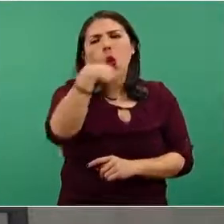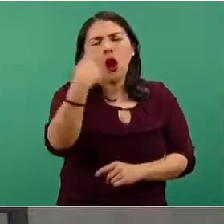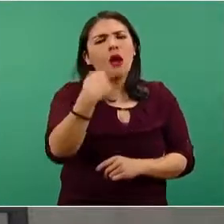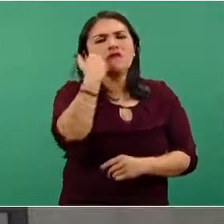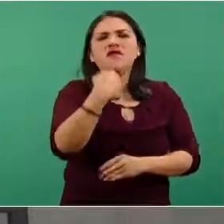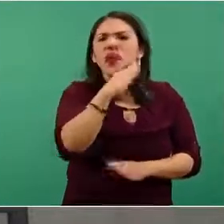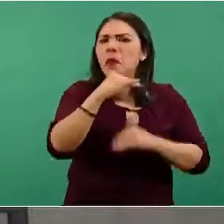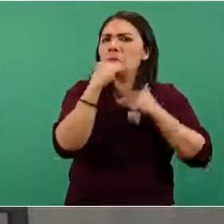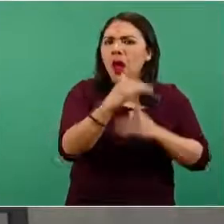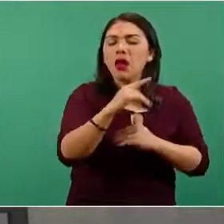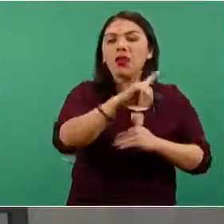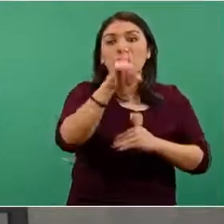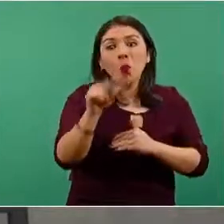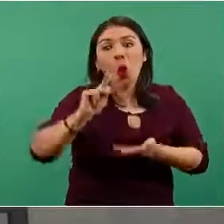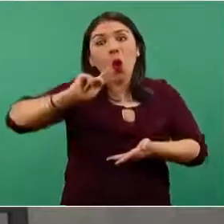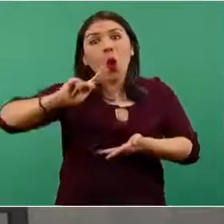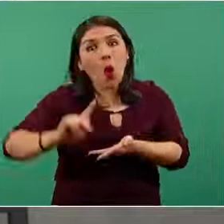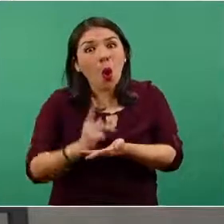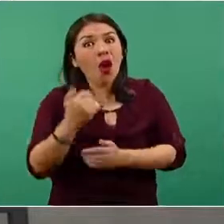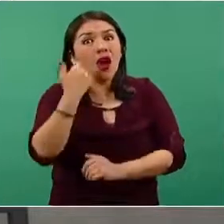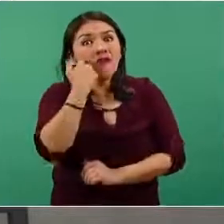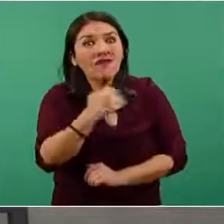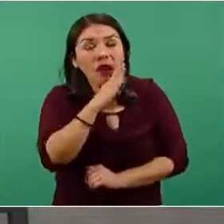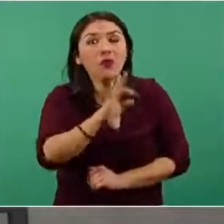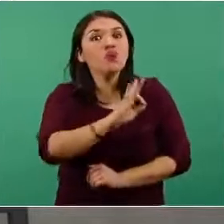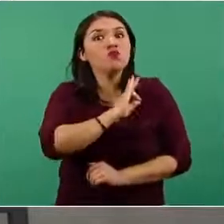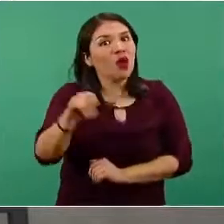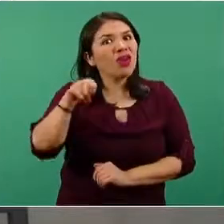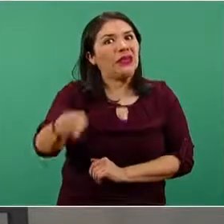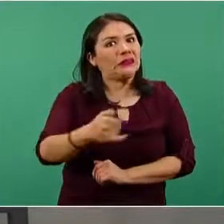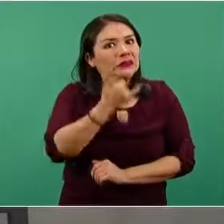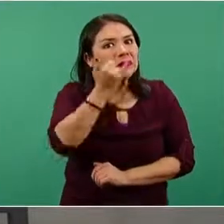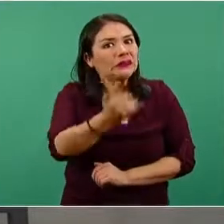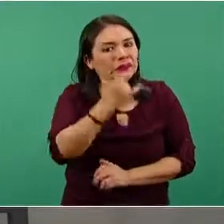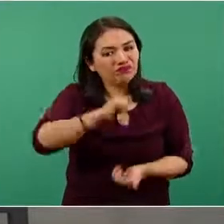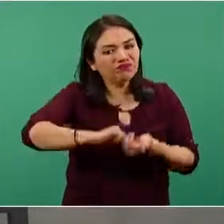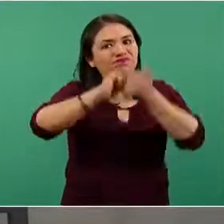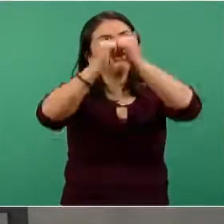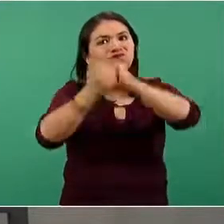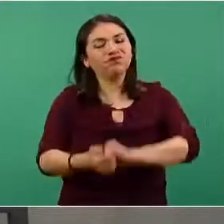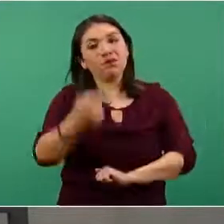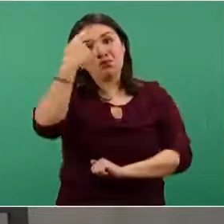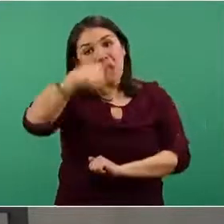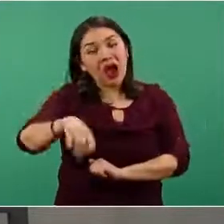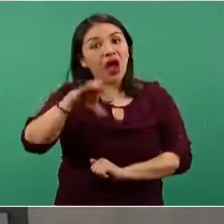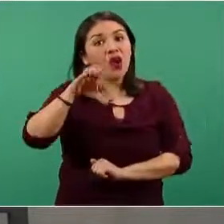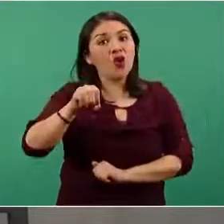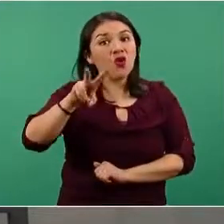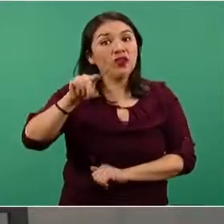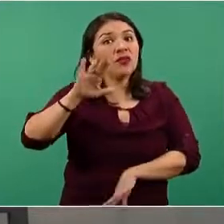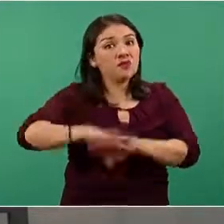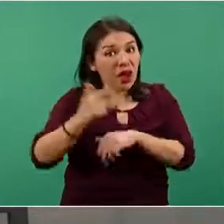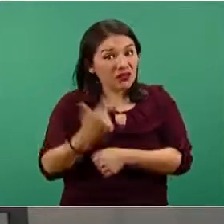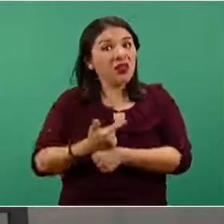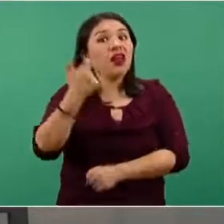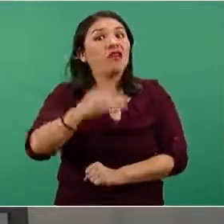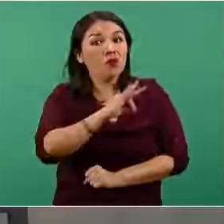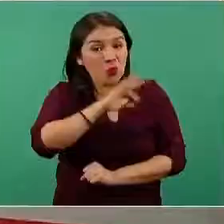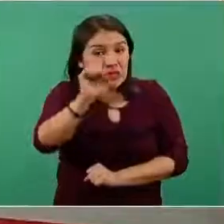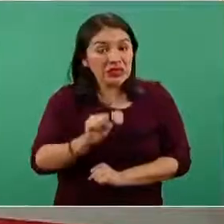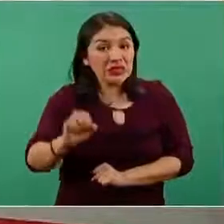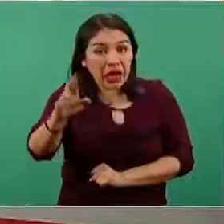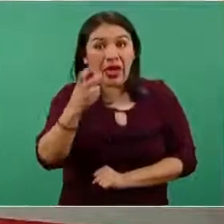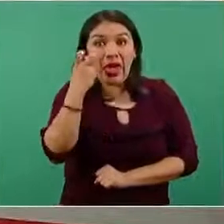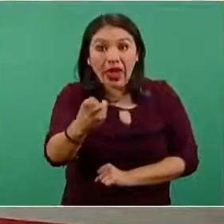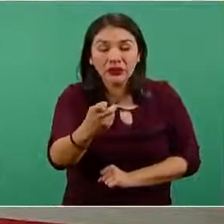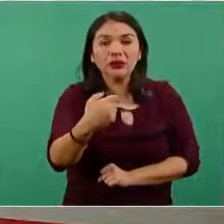horas, era un elemento de sospecha de que podía estar evolucionando a una forma más avanzada de COVID.